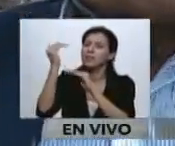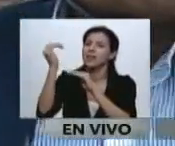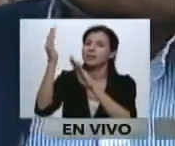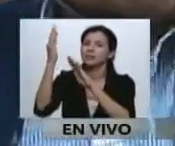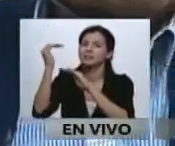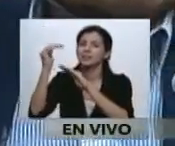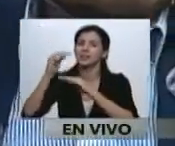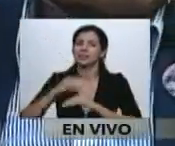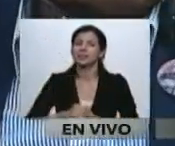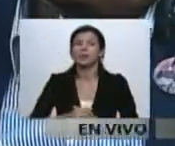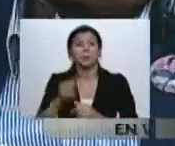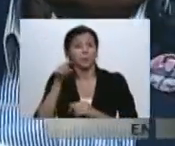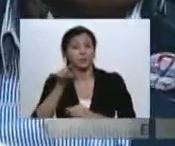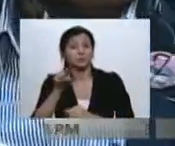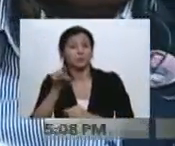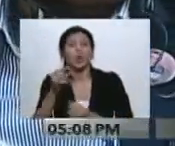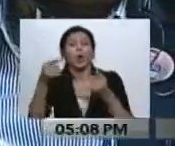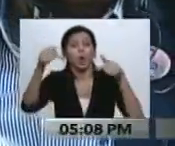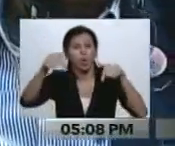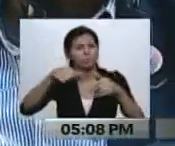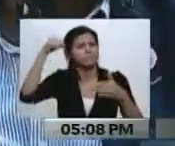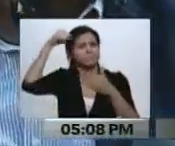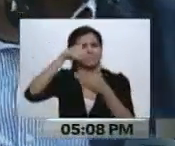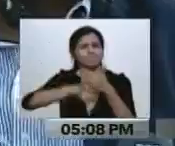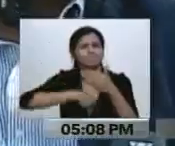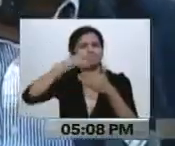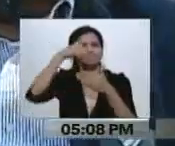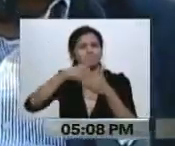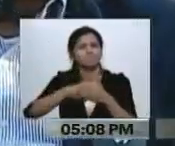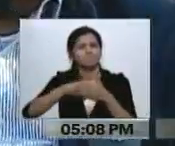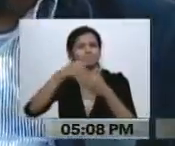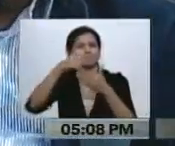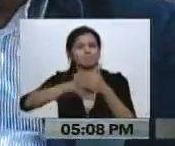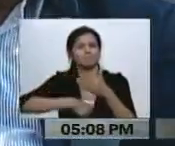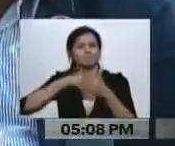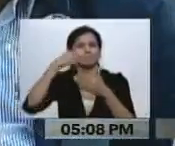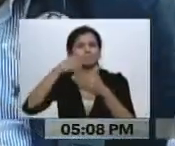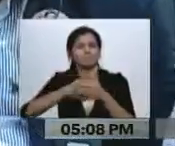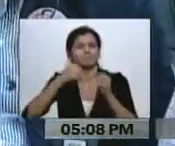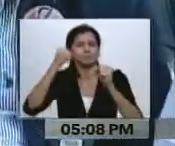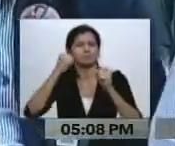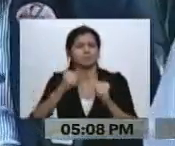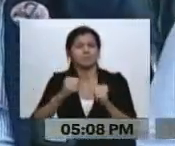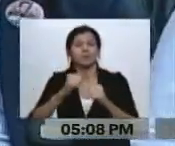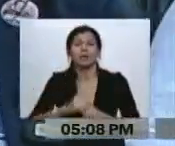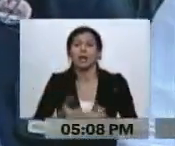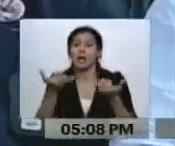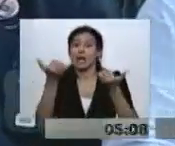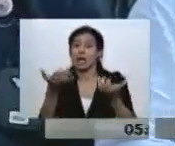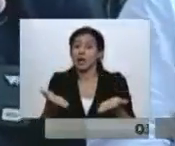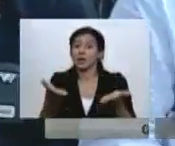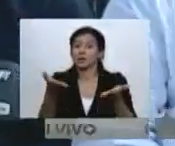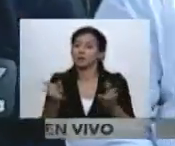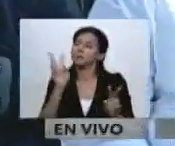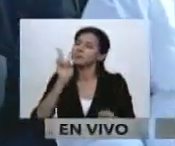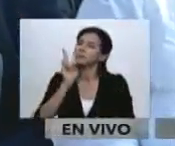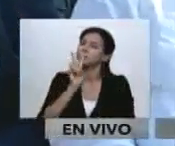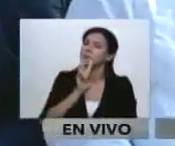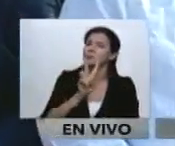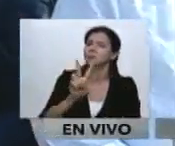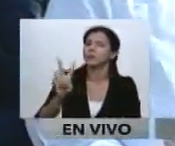esperanza, por eso es que hoy luchamos con porfía, por eso es que hoy miramos